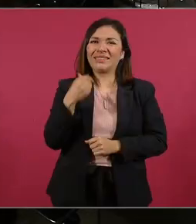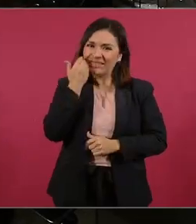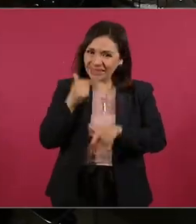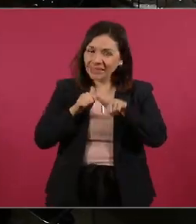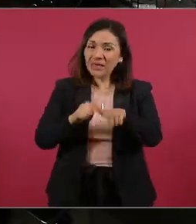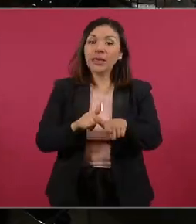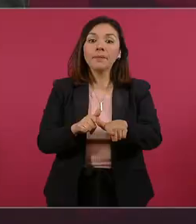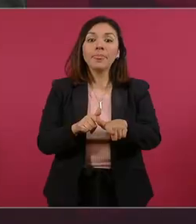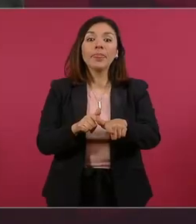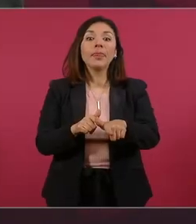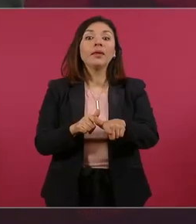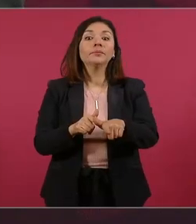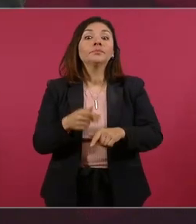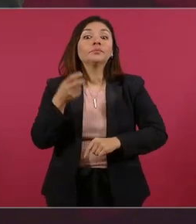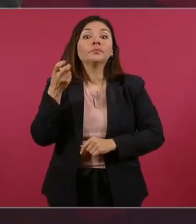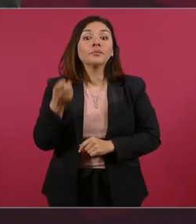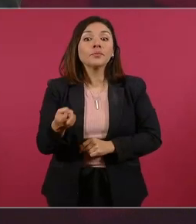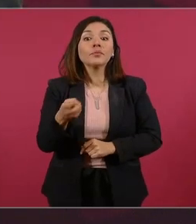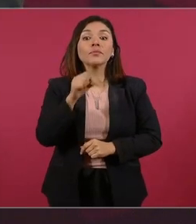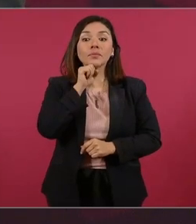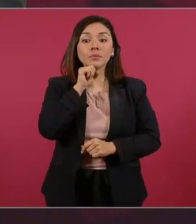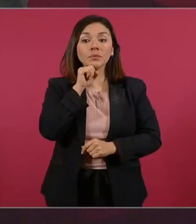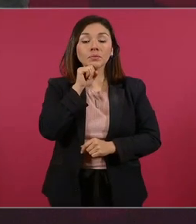que estén